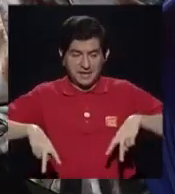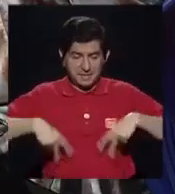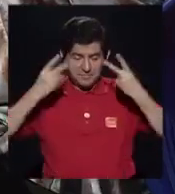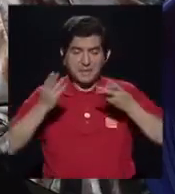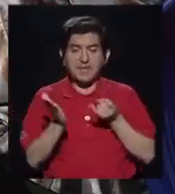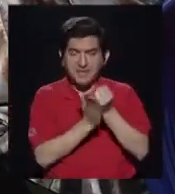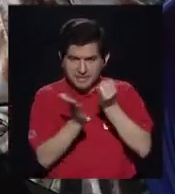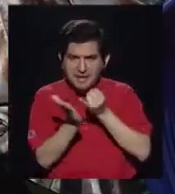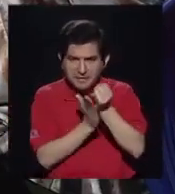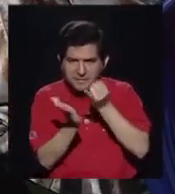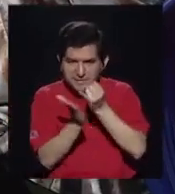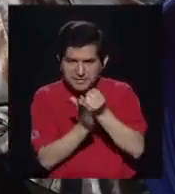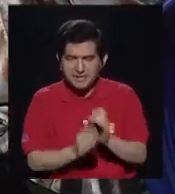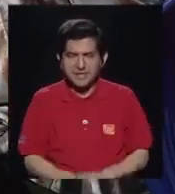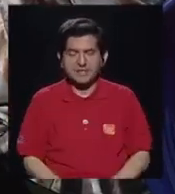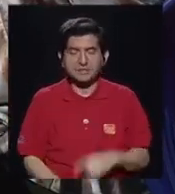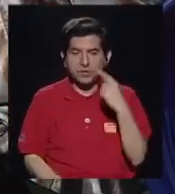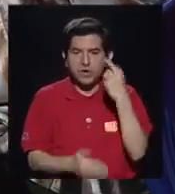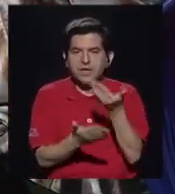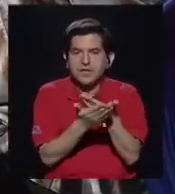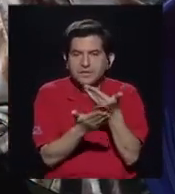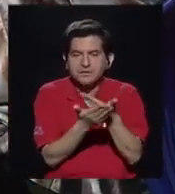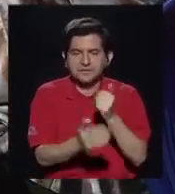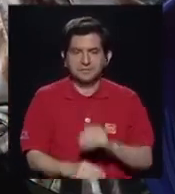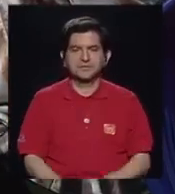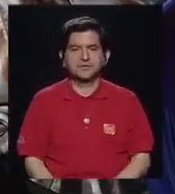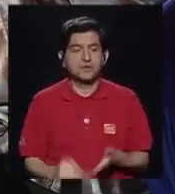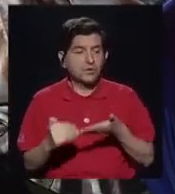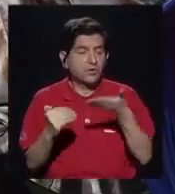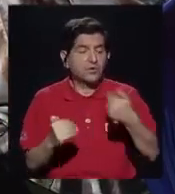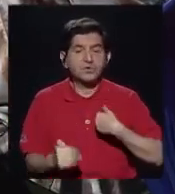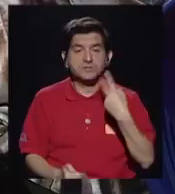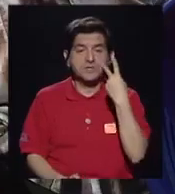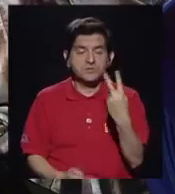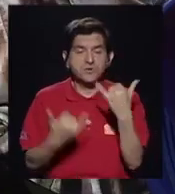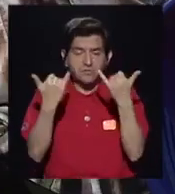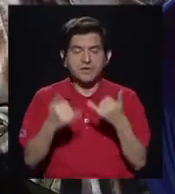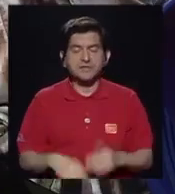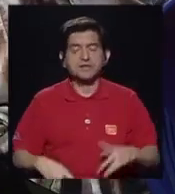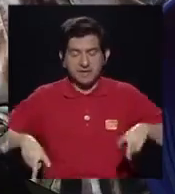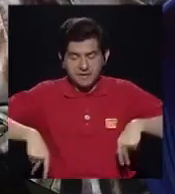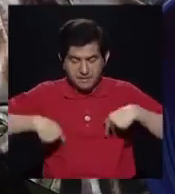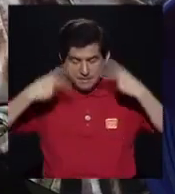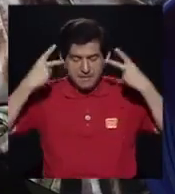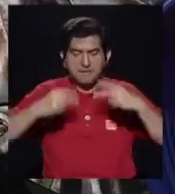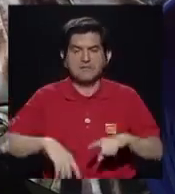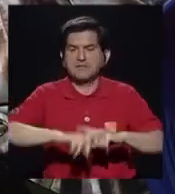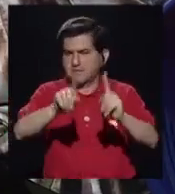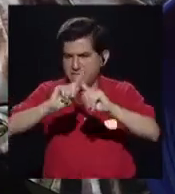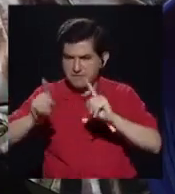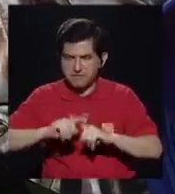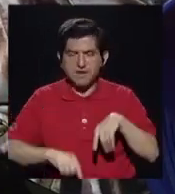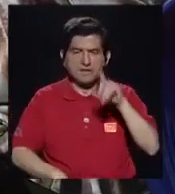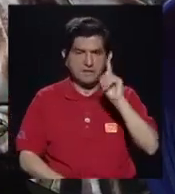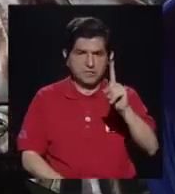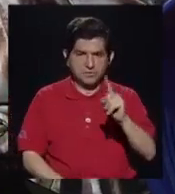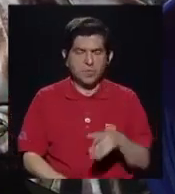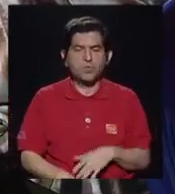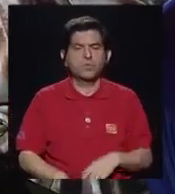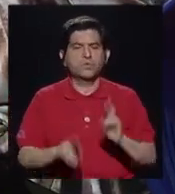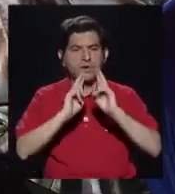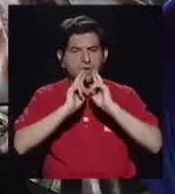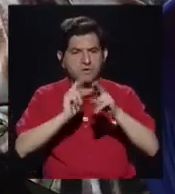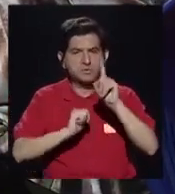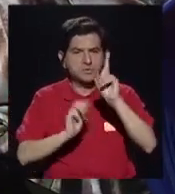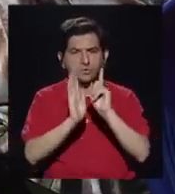es una investigación nuestra vida es un testimonio entonces hay cosas que yo he visto a lo largo de mi vida hay varias una es esa que te la voy a